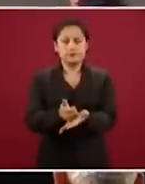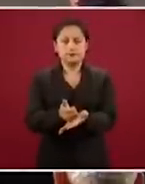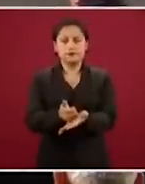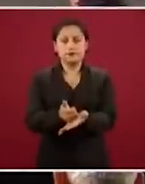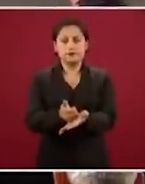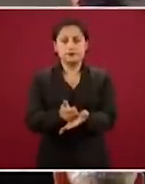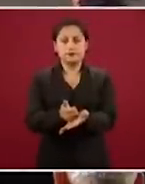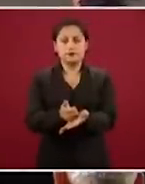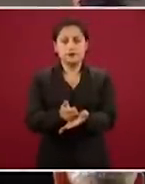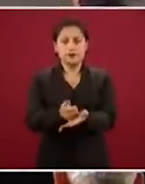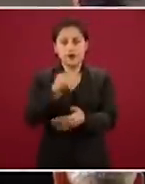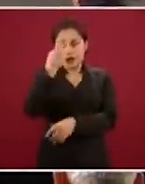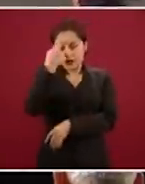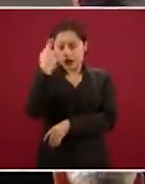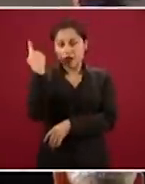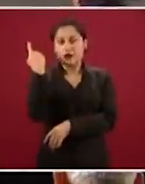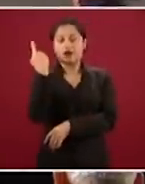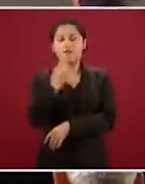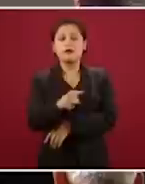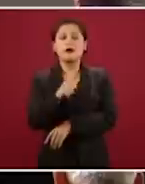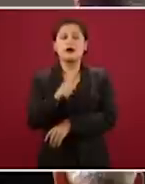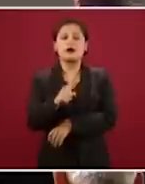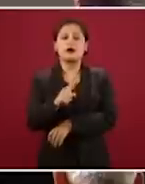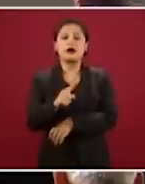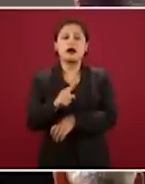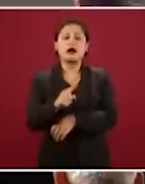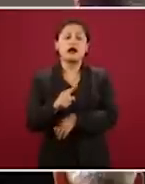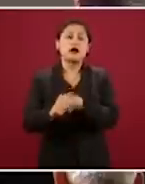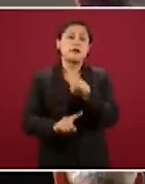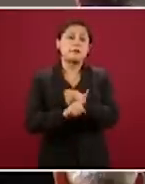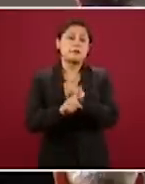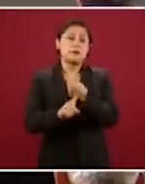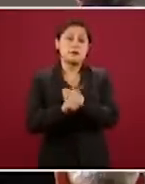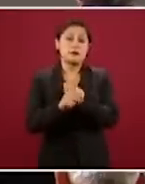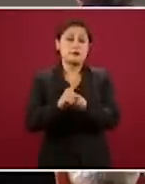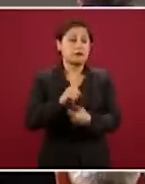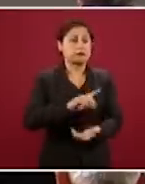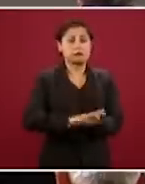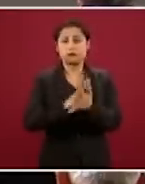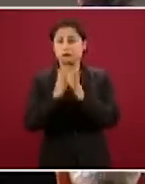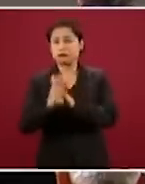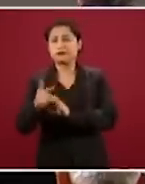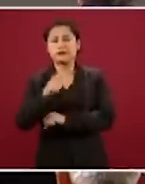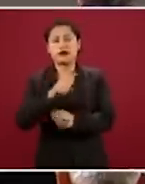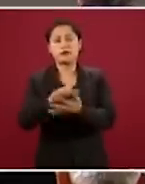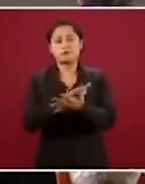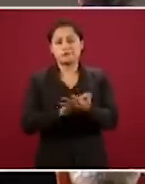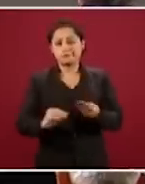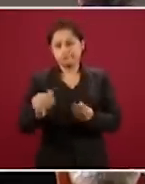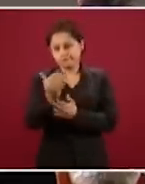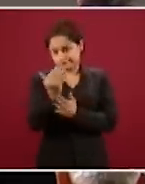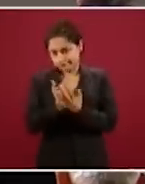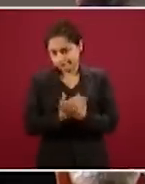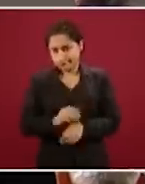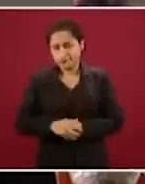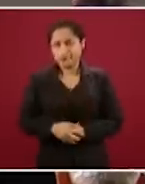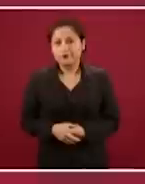de la inseguridad y de la violencia. Eso era lo que queríamos informarles. Les invitamos también a la